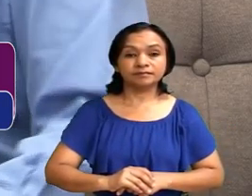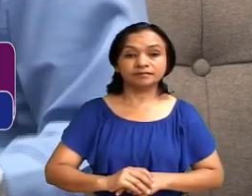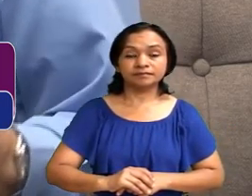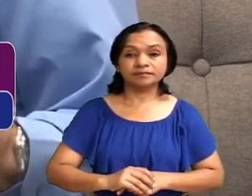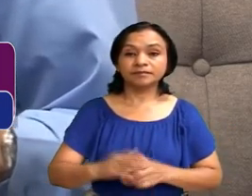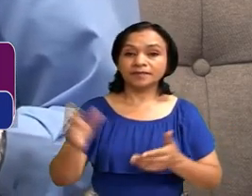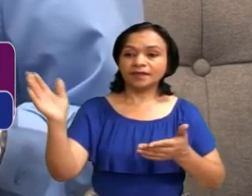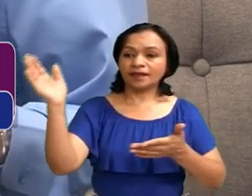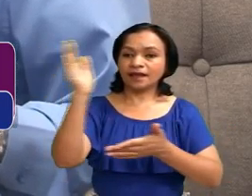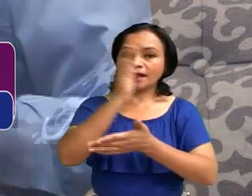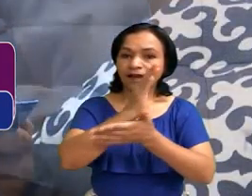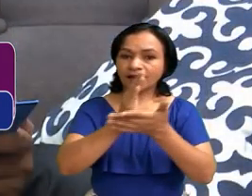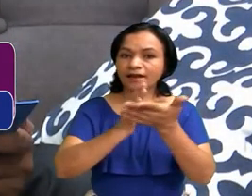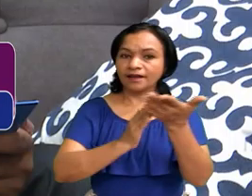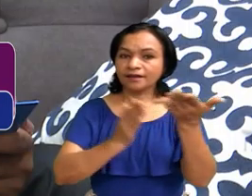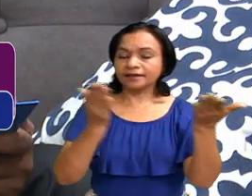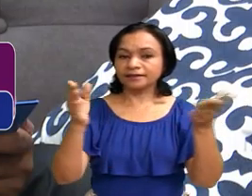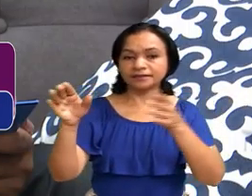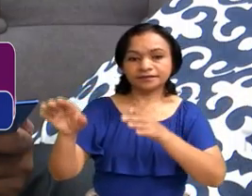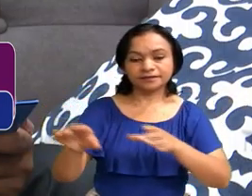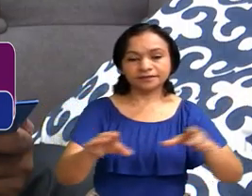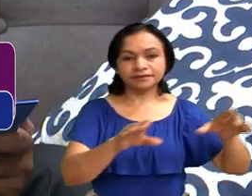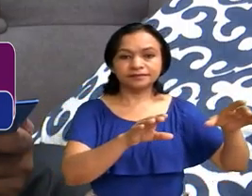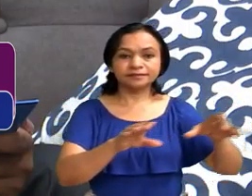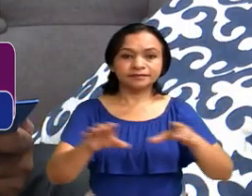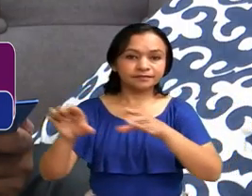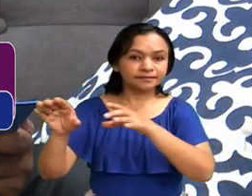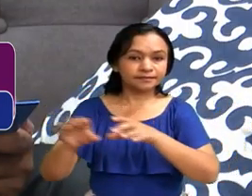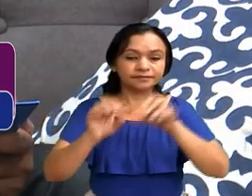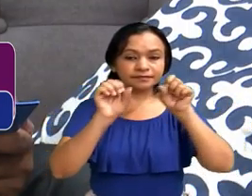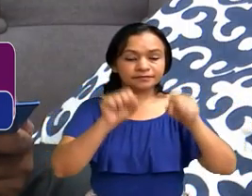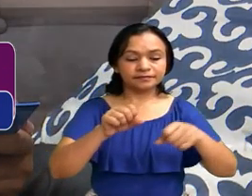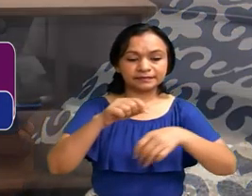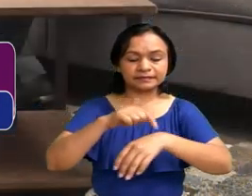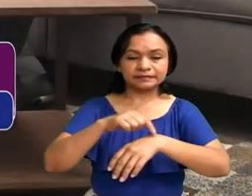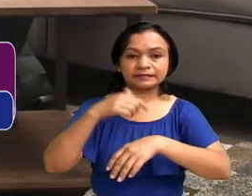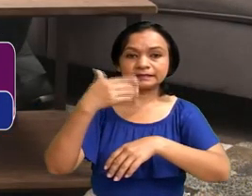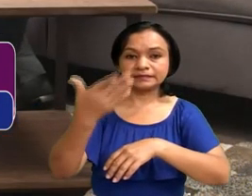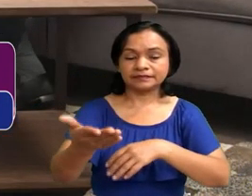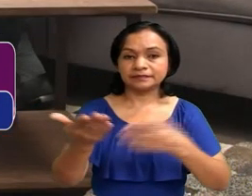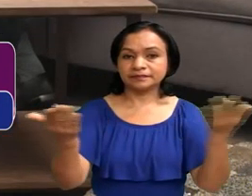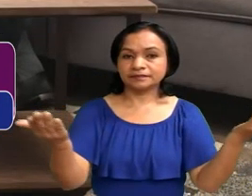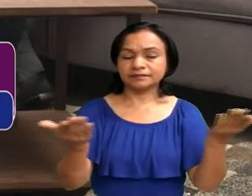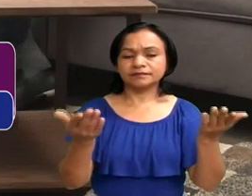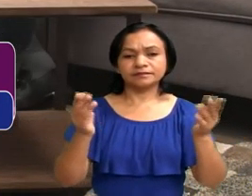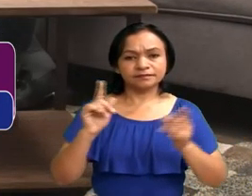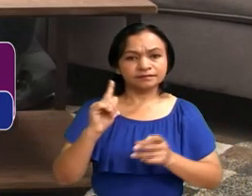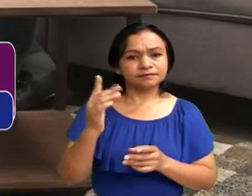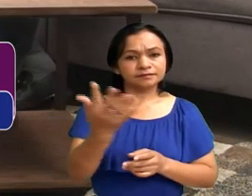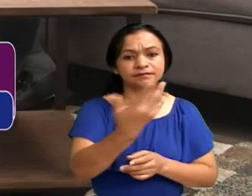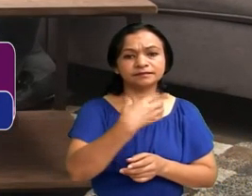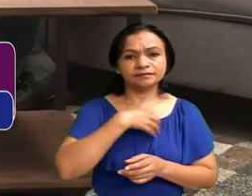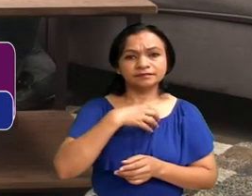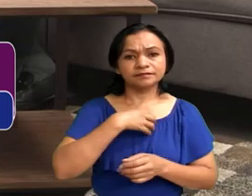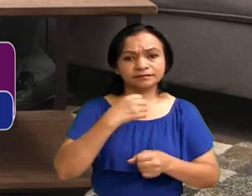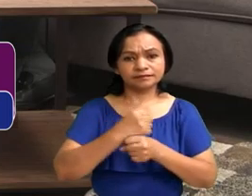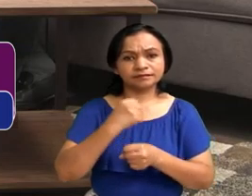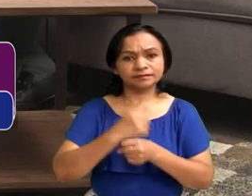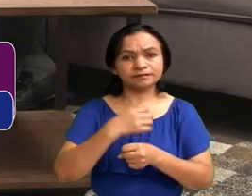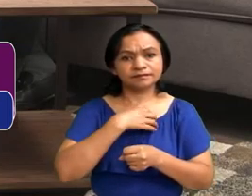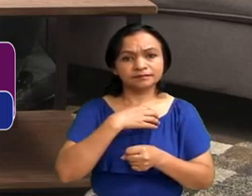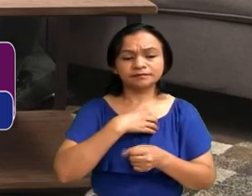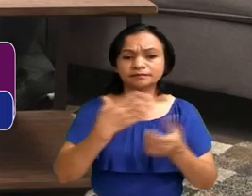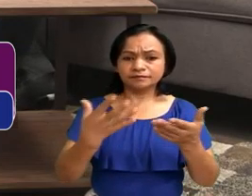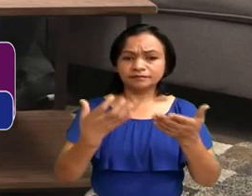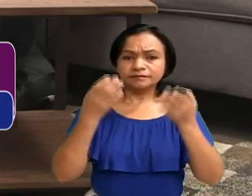hay veces también, ¿verdad? Aquellas actividades que se pueden atrasar, nosotros estamos siempre a la